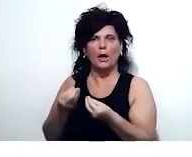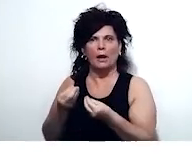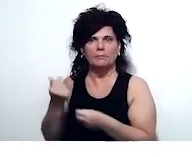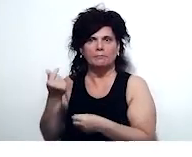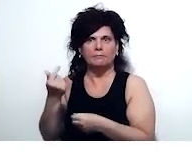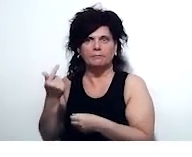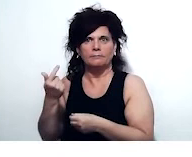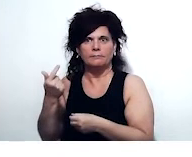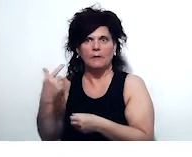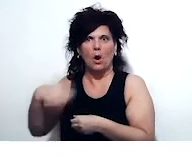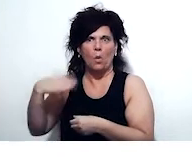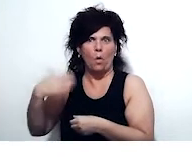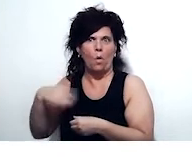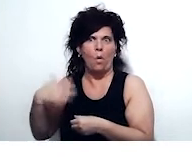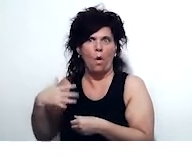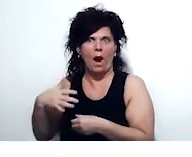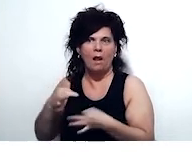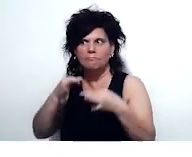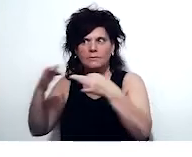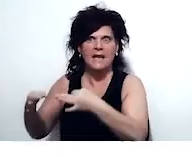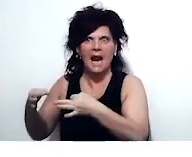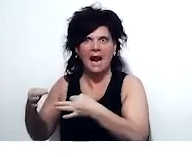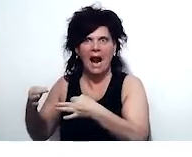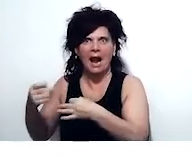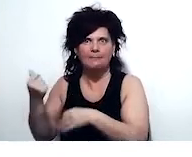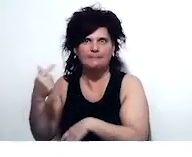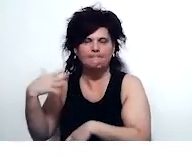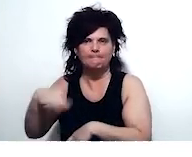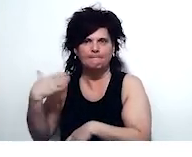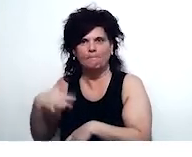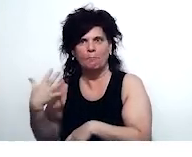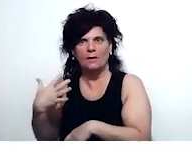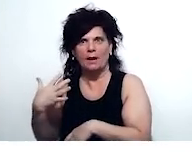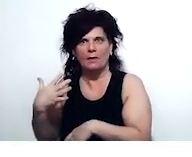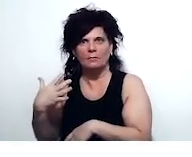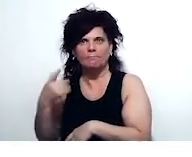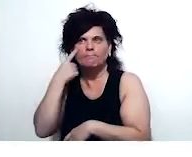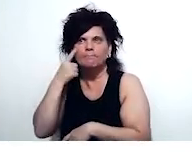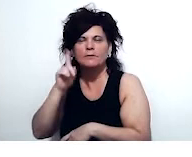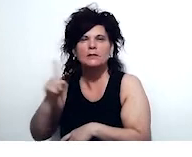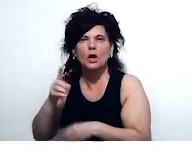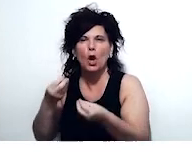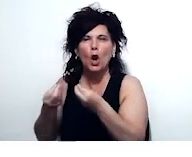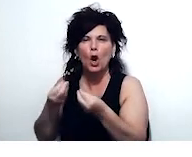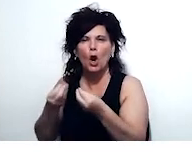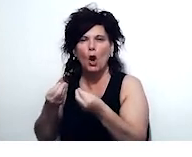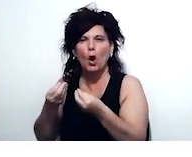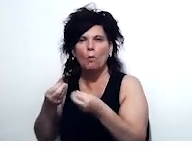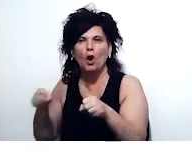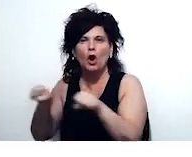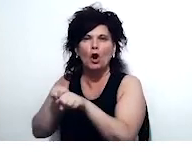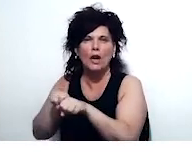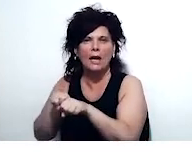no es rentable llegar a esa zona. No se conoce técnicamente cómo conectar a la escuela. A veces la escuela